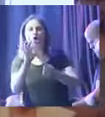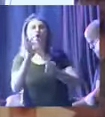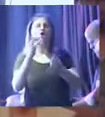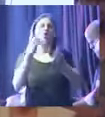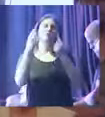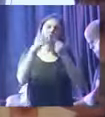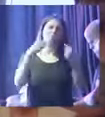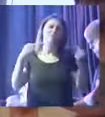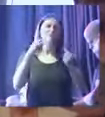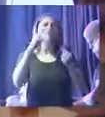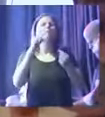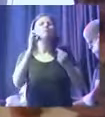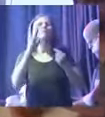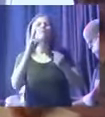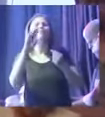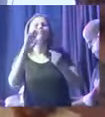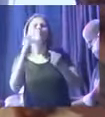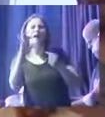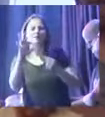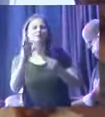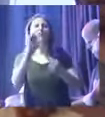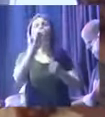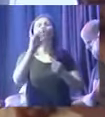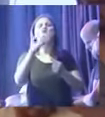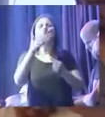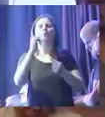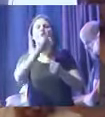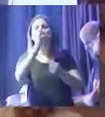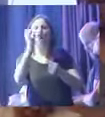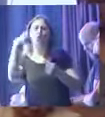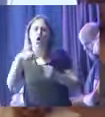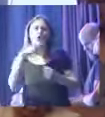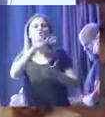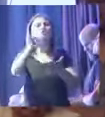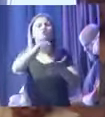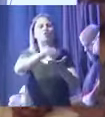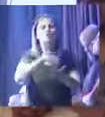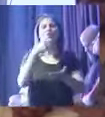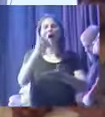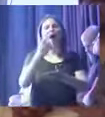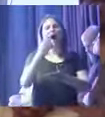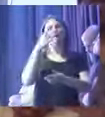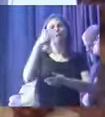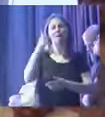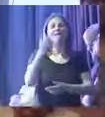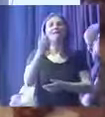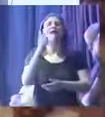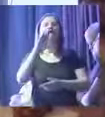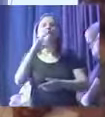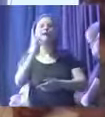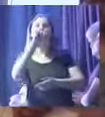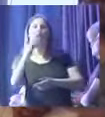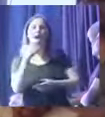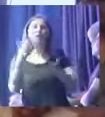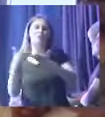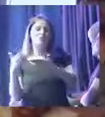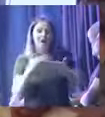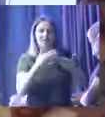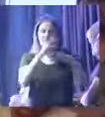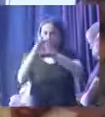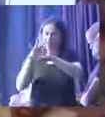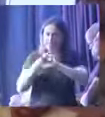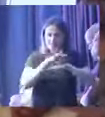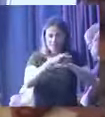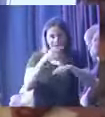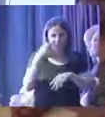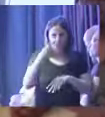del Darno Chance, de Pupas, del Lobizón. Es la ciudad del Bar Alcalá, de los estudiantes de medicina, y por ahí veo muchos